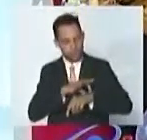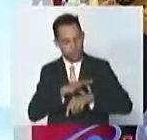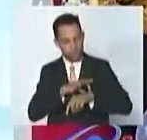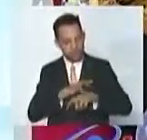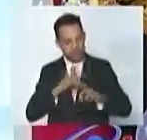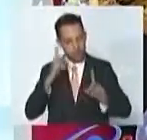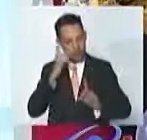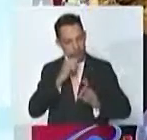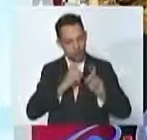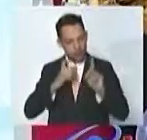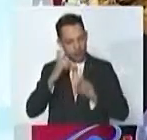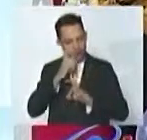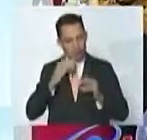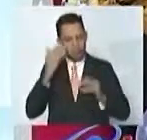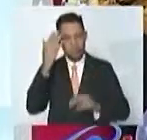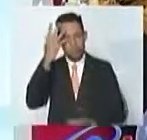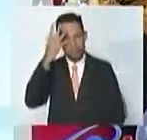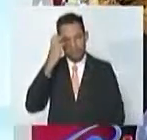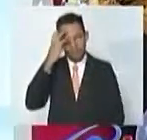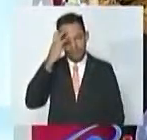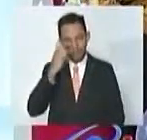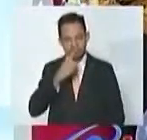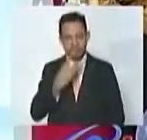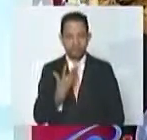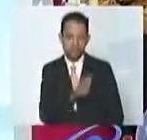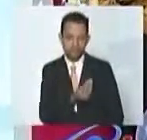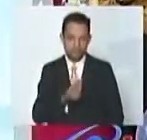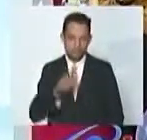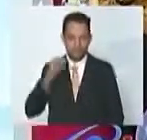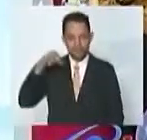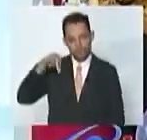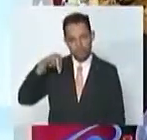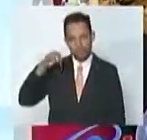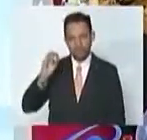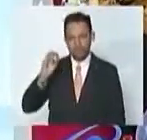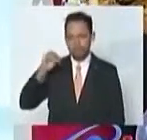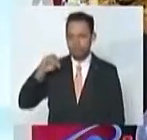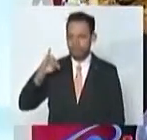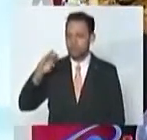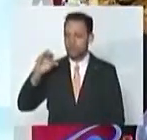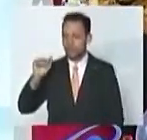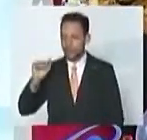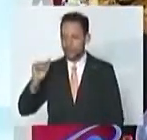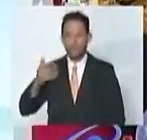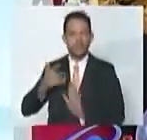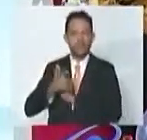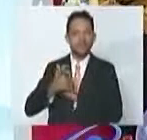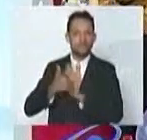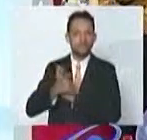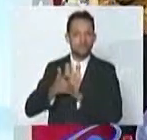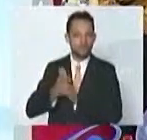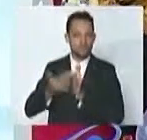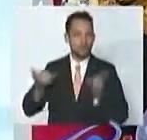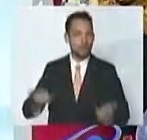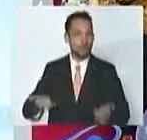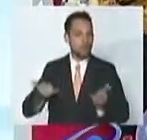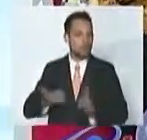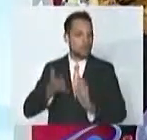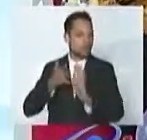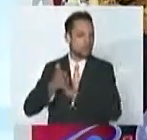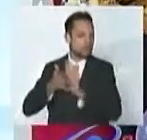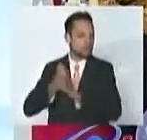estudio, y por eso Mónica hoy va a hablar para contarles a todos ustedes qué es